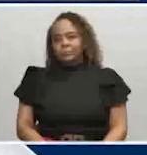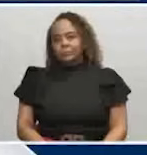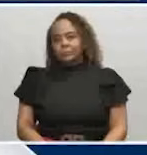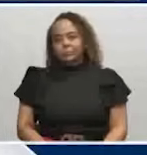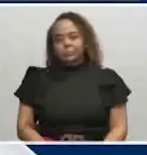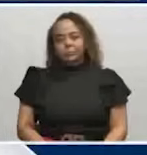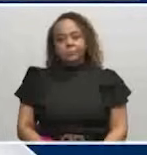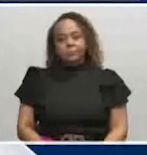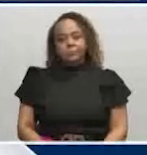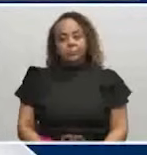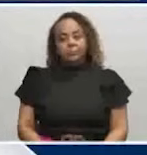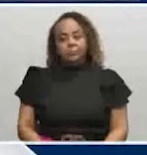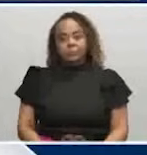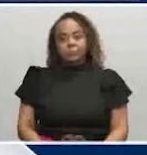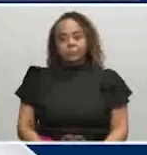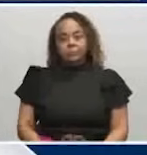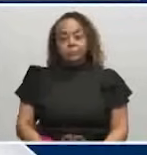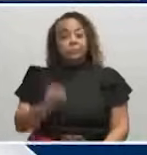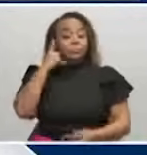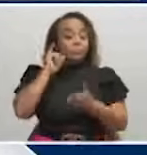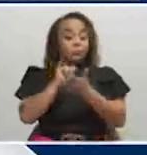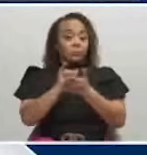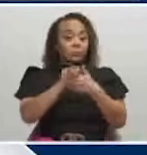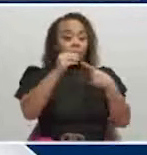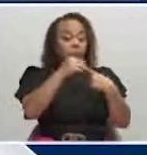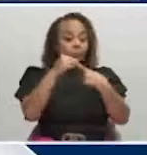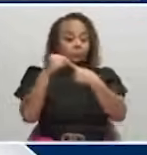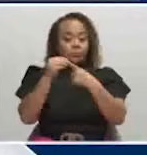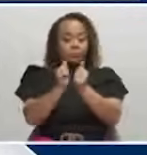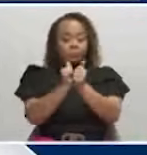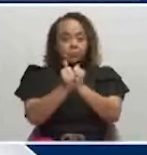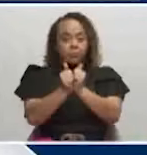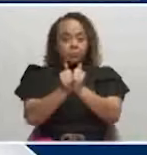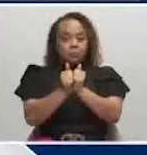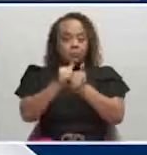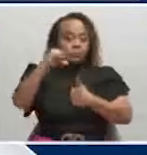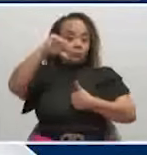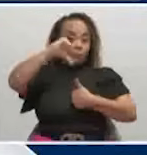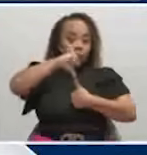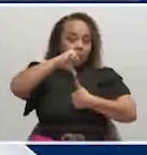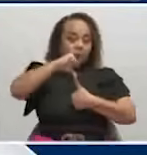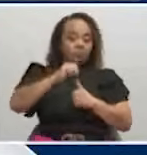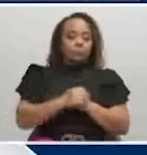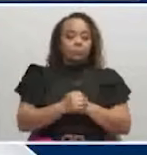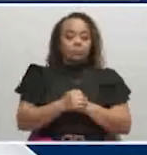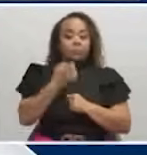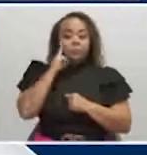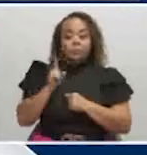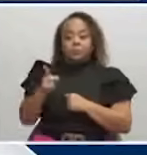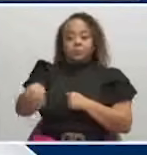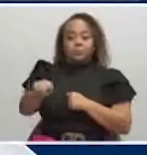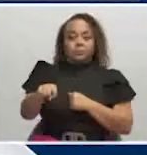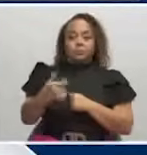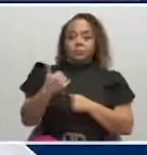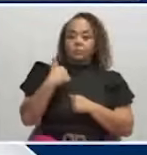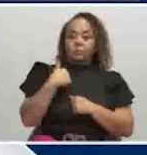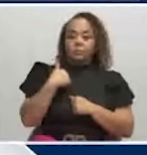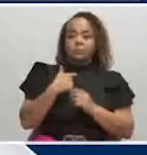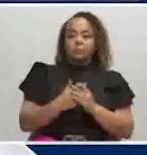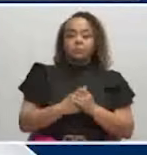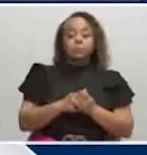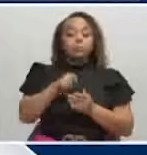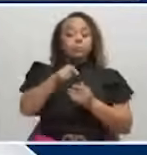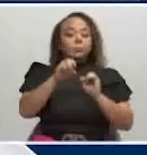eso se priorizó el torneo de Centroamérica, ¿verdad? Para ellos tener